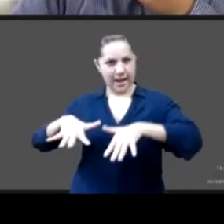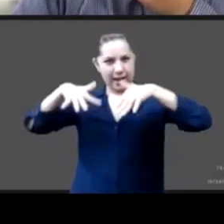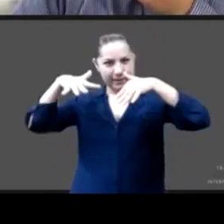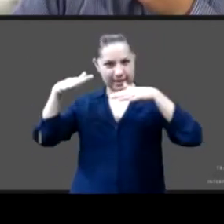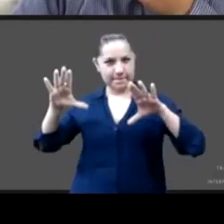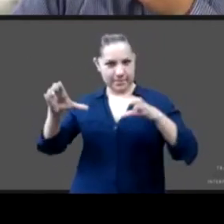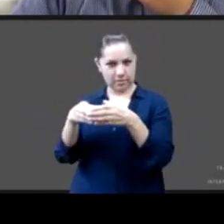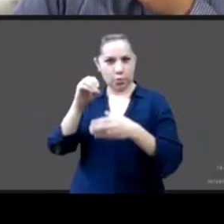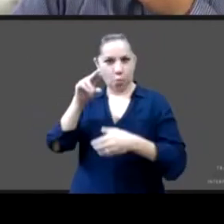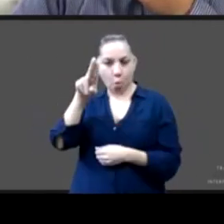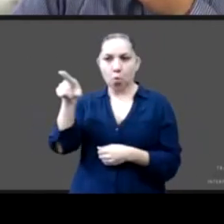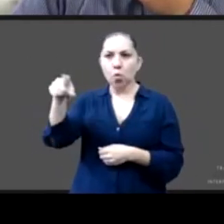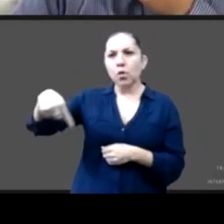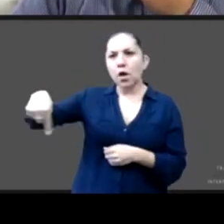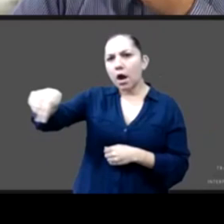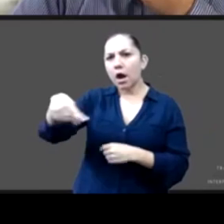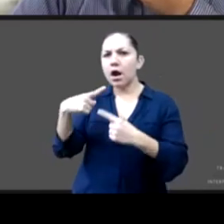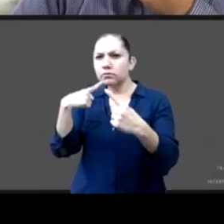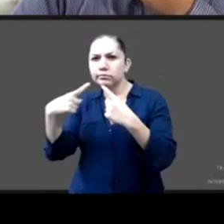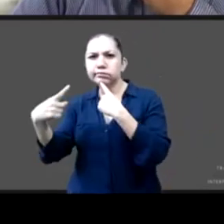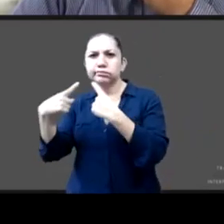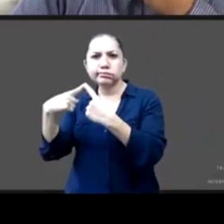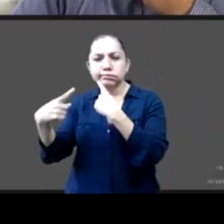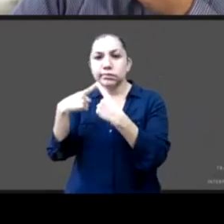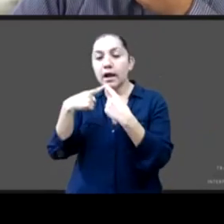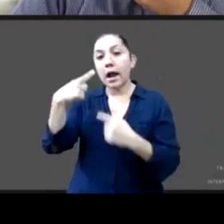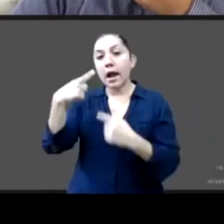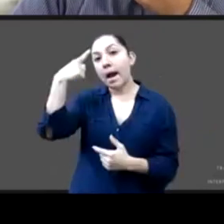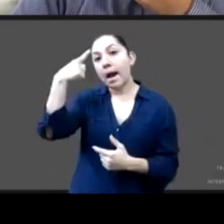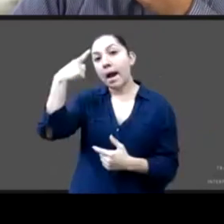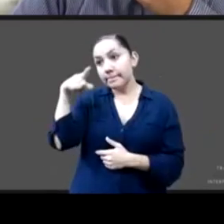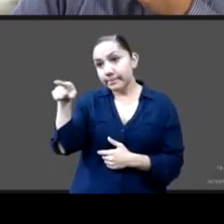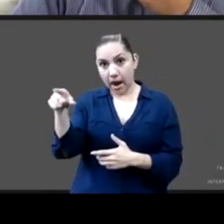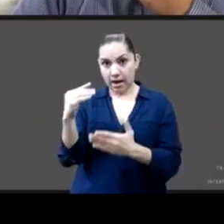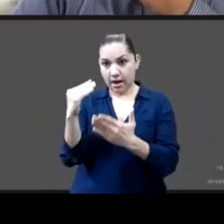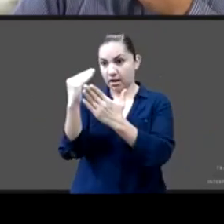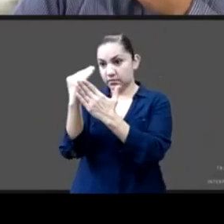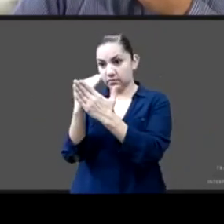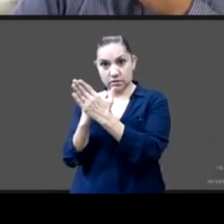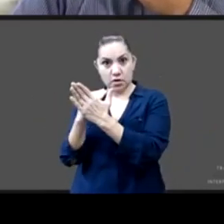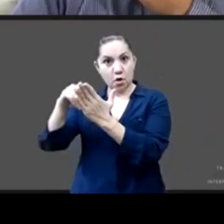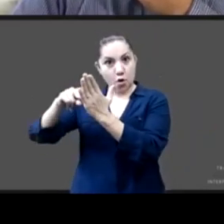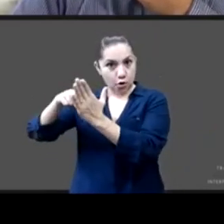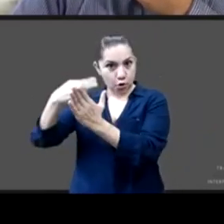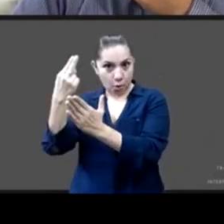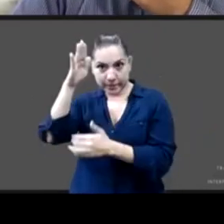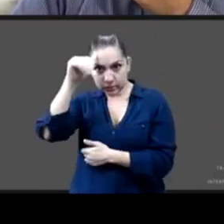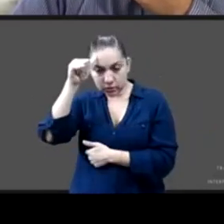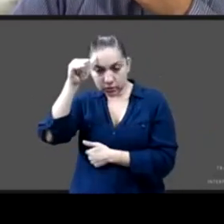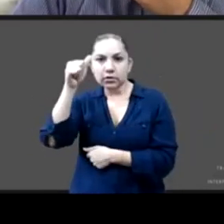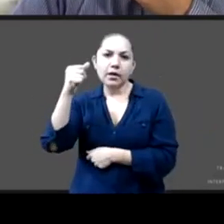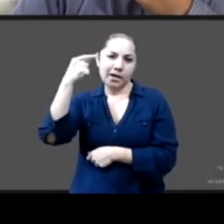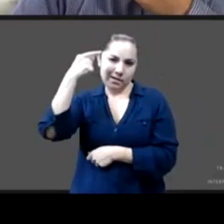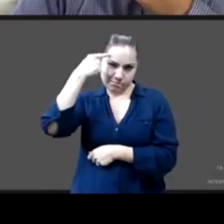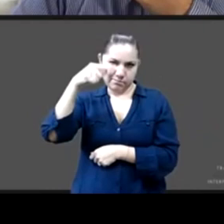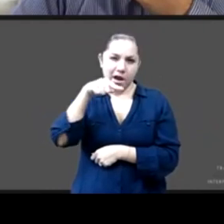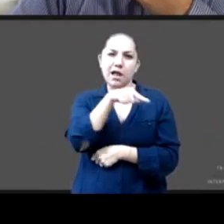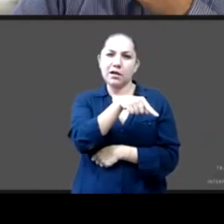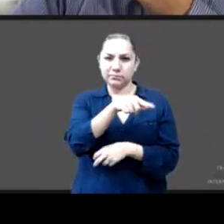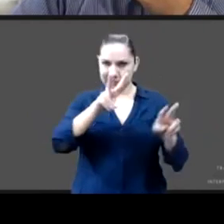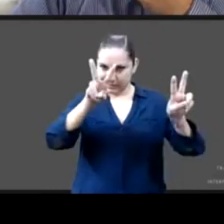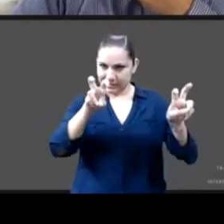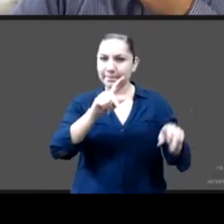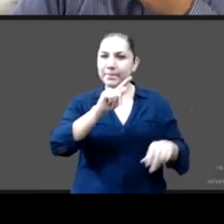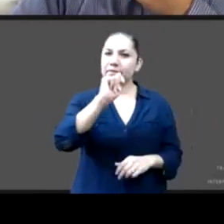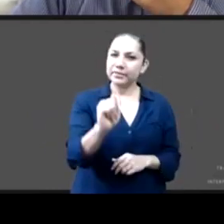una convención que tendría como objetivo hablar sobre o regular el tema de las tecnologías de la